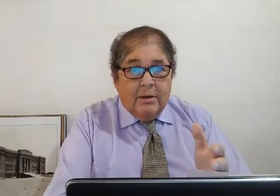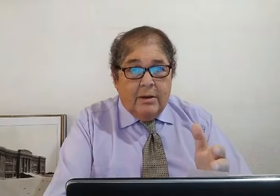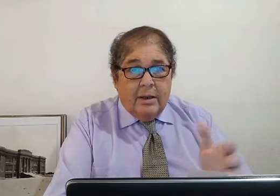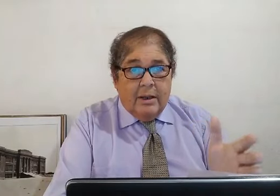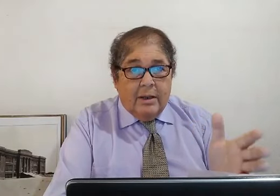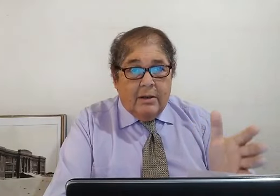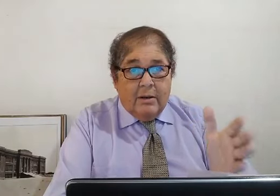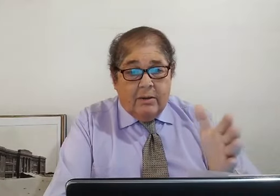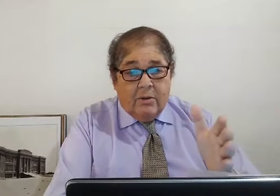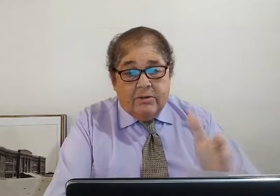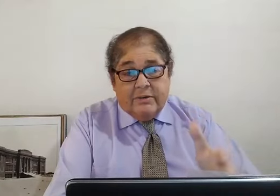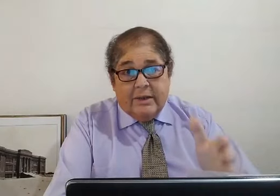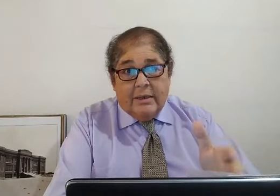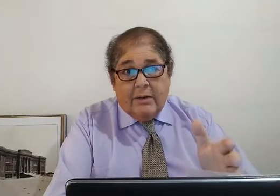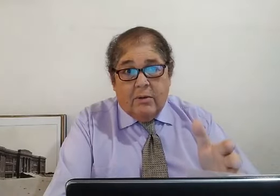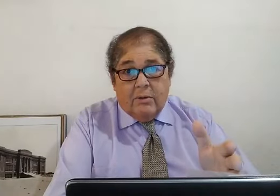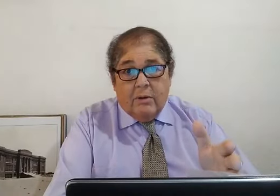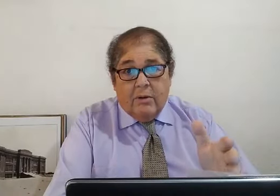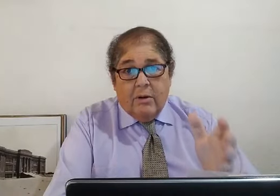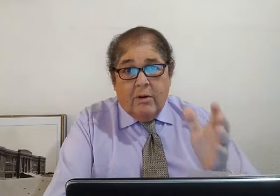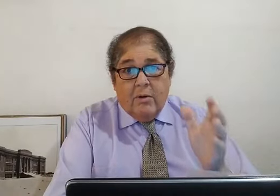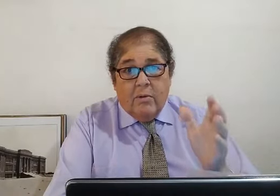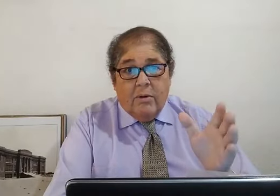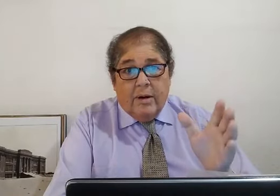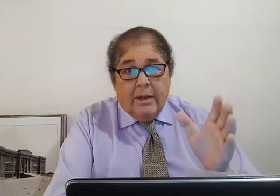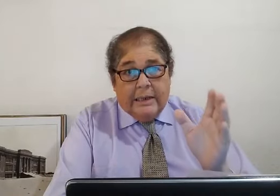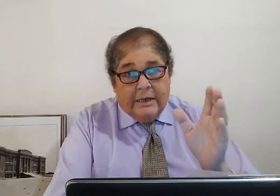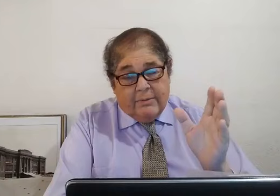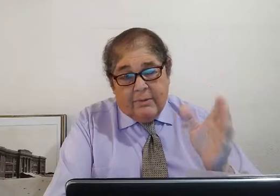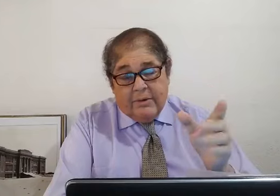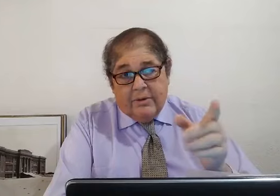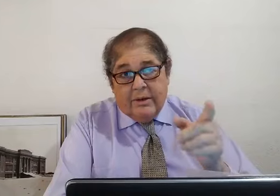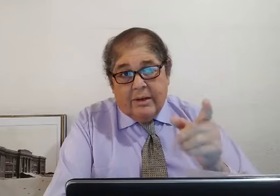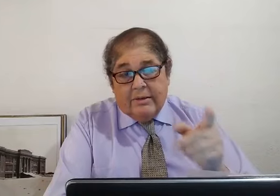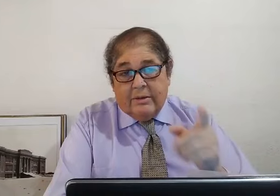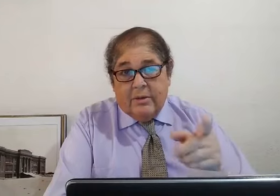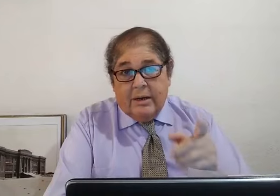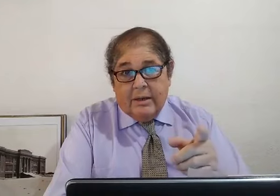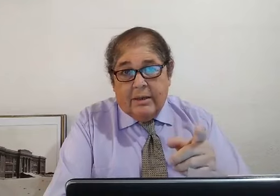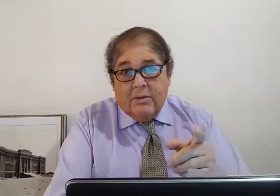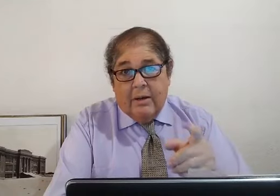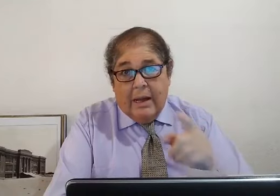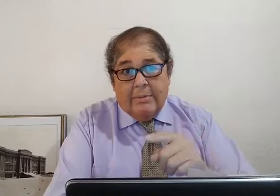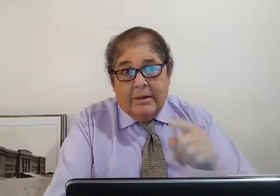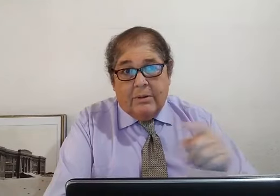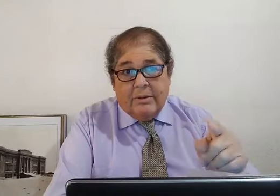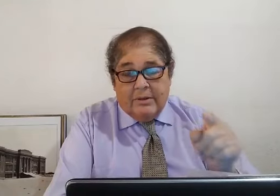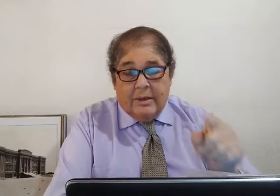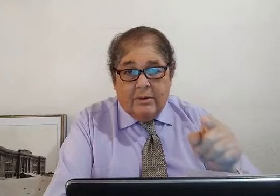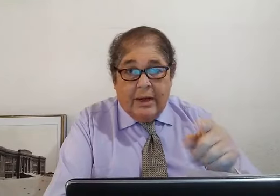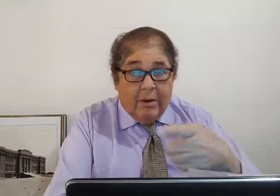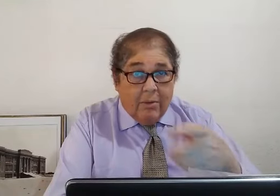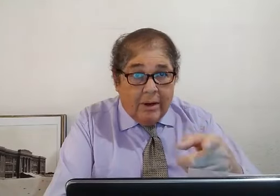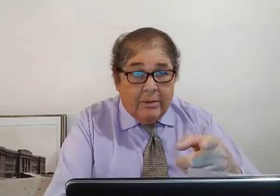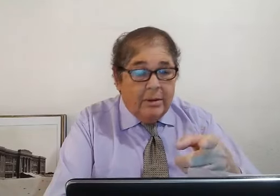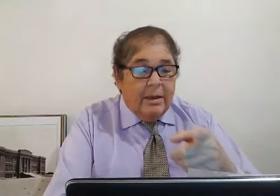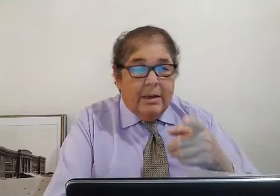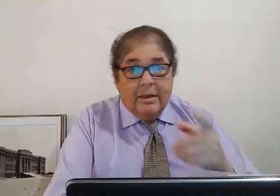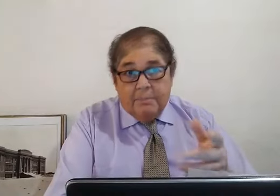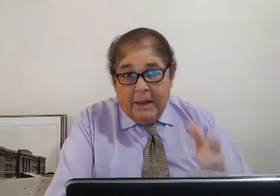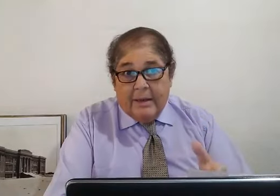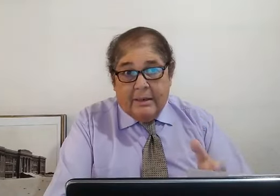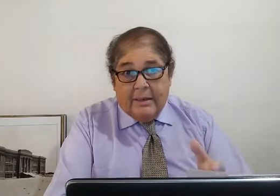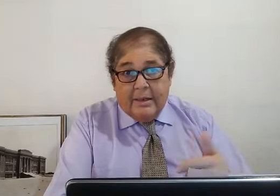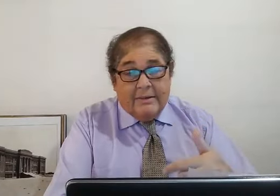Obrador, consistente con una transformación en el sector eléctrico, ha venido haciendo. El acuerdo